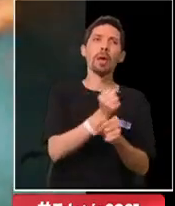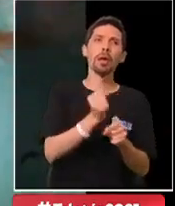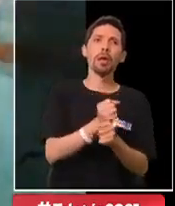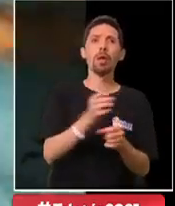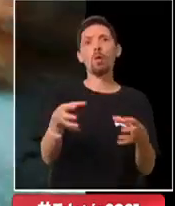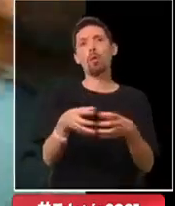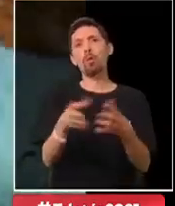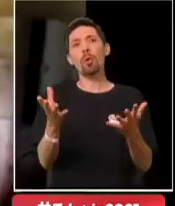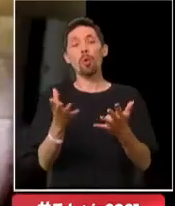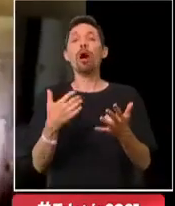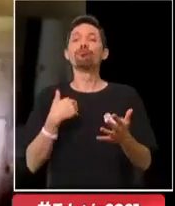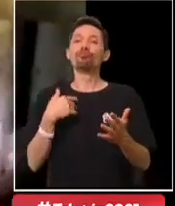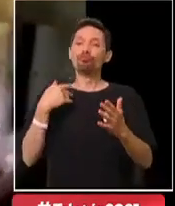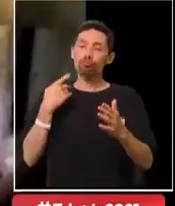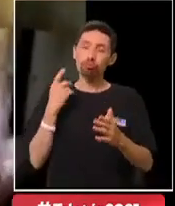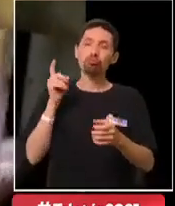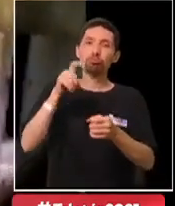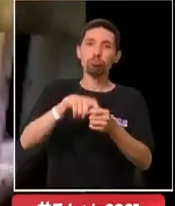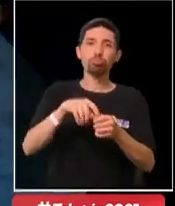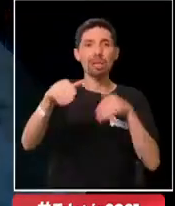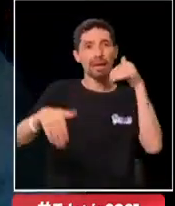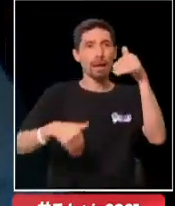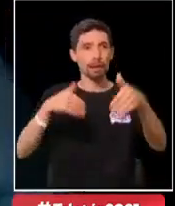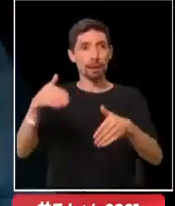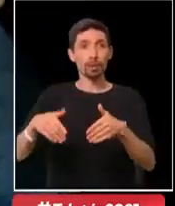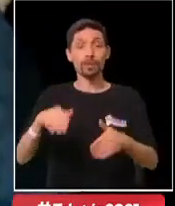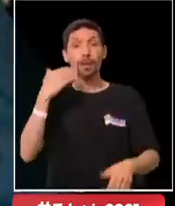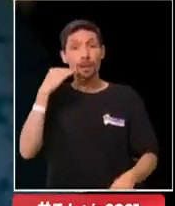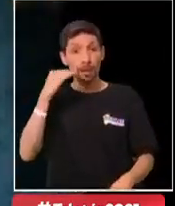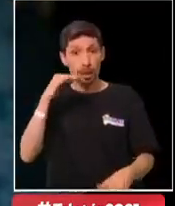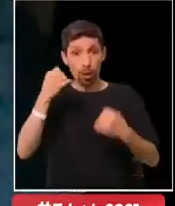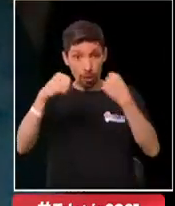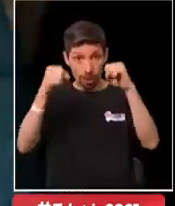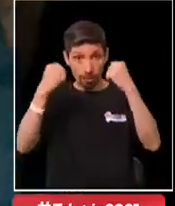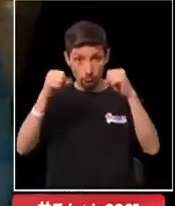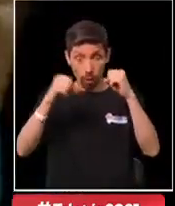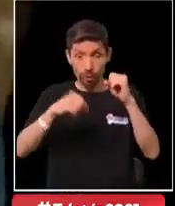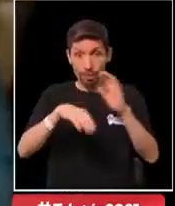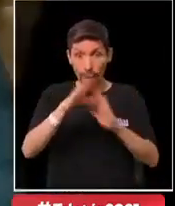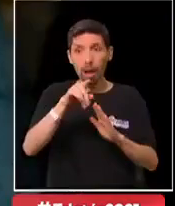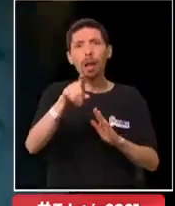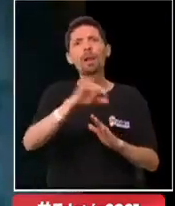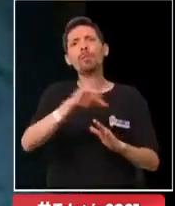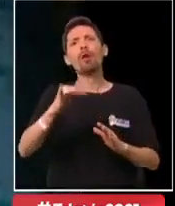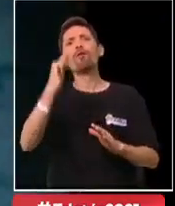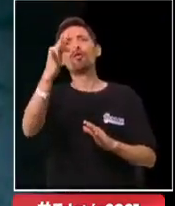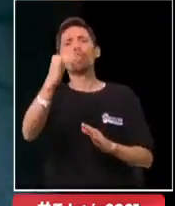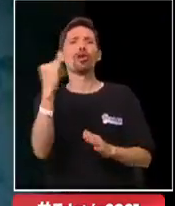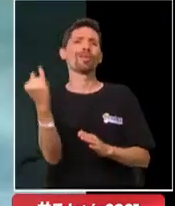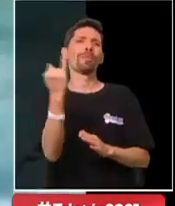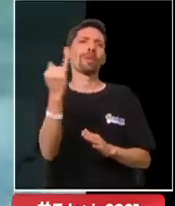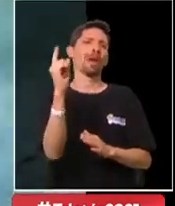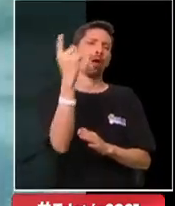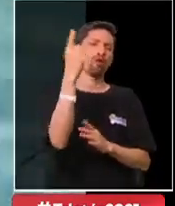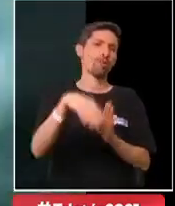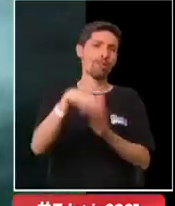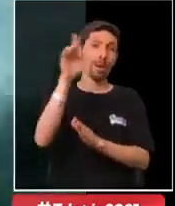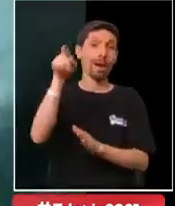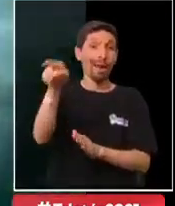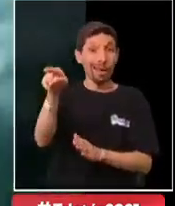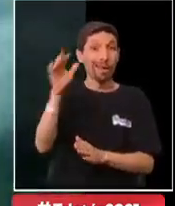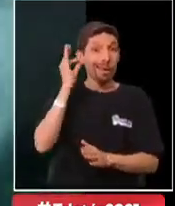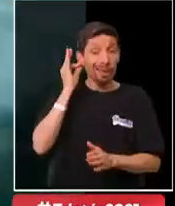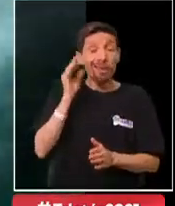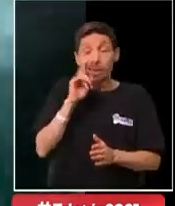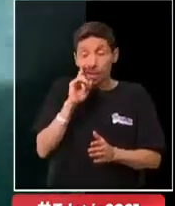Y me metí en natación. Un niño que hace deporte, a la larga va a ser más autónomo, va a ser más independiente. Y Génesis, yo creo que venía con ese chip